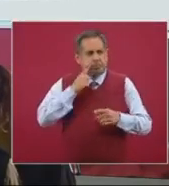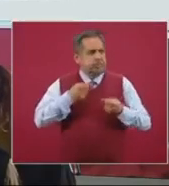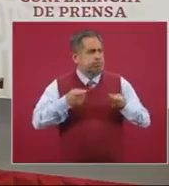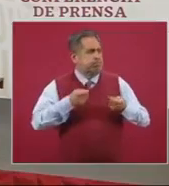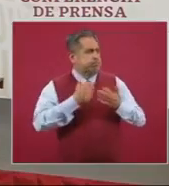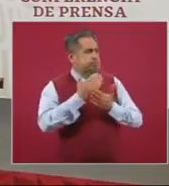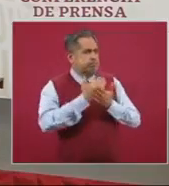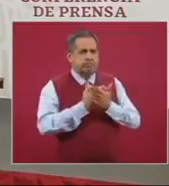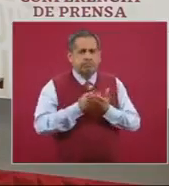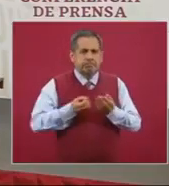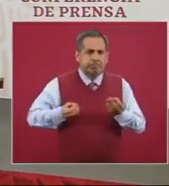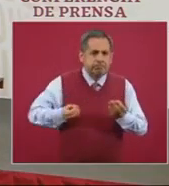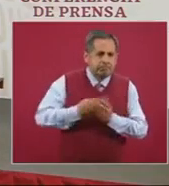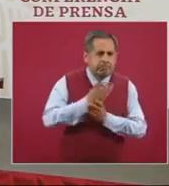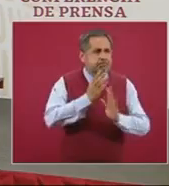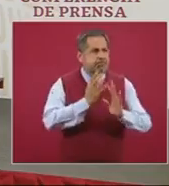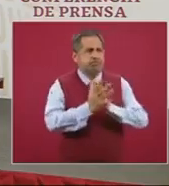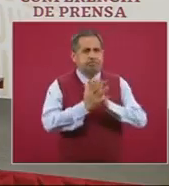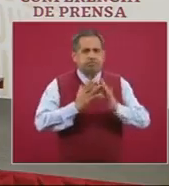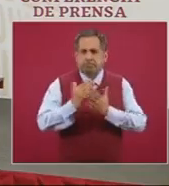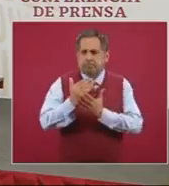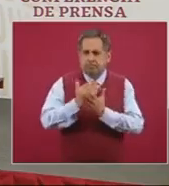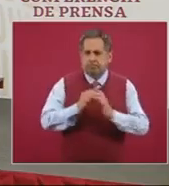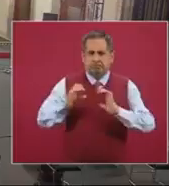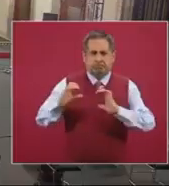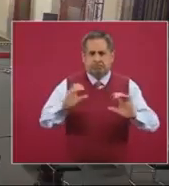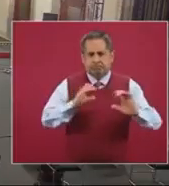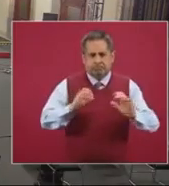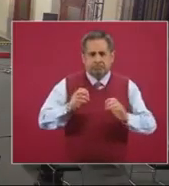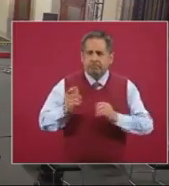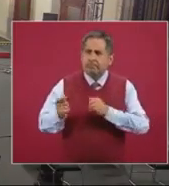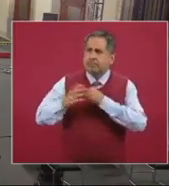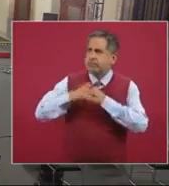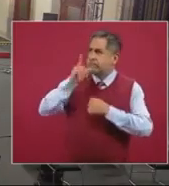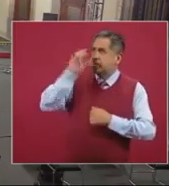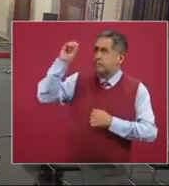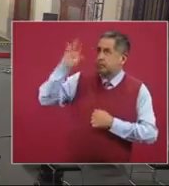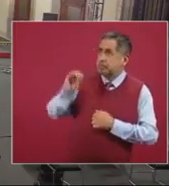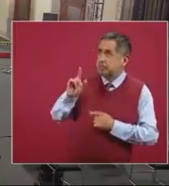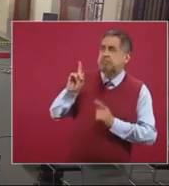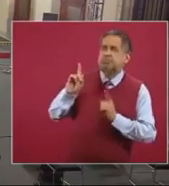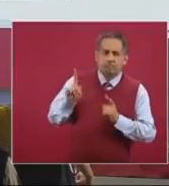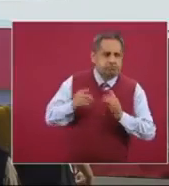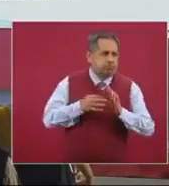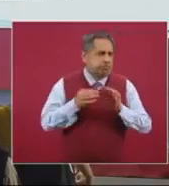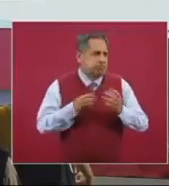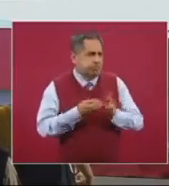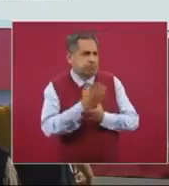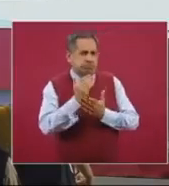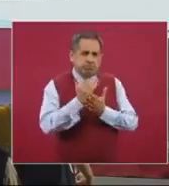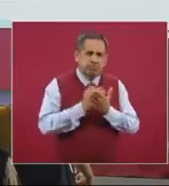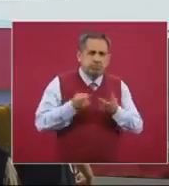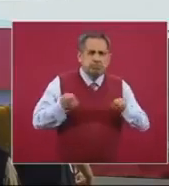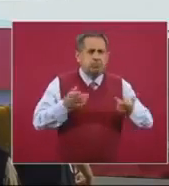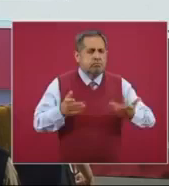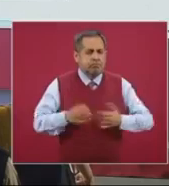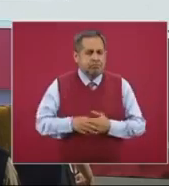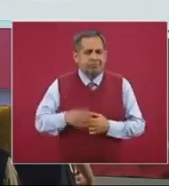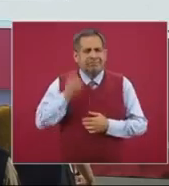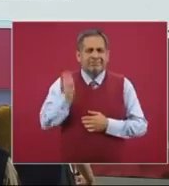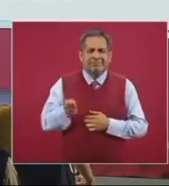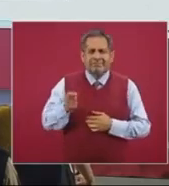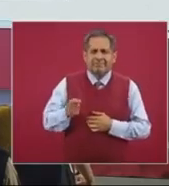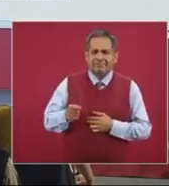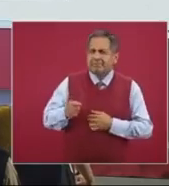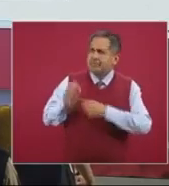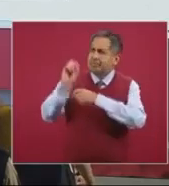modulando la movilidad en el espacio público a partir del semáforo. Lo comentaremos en un momento, pero antes recordar qué es eso del semáforo COVID.